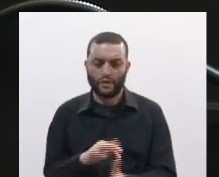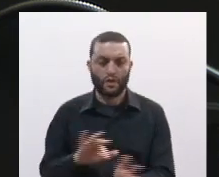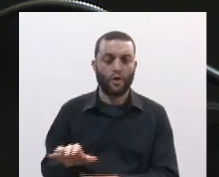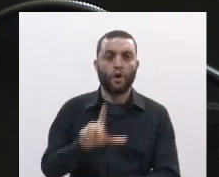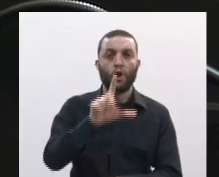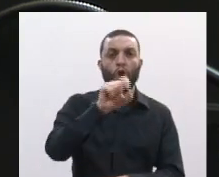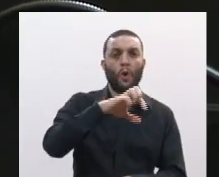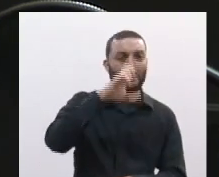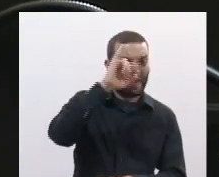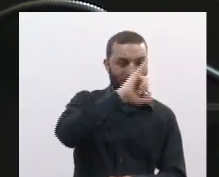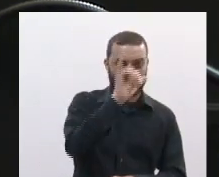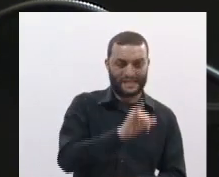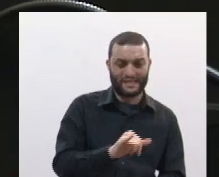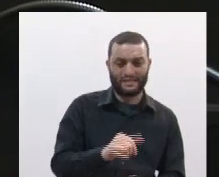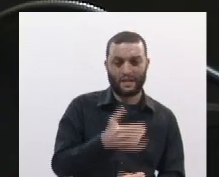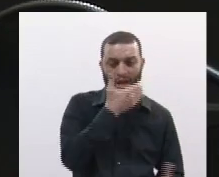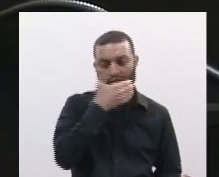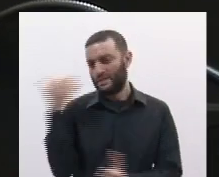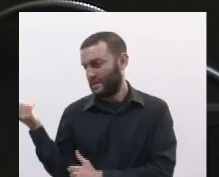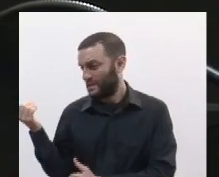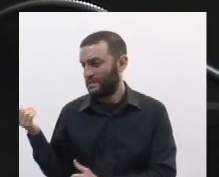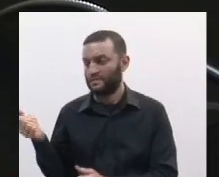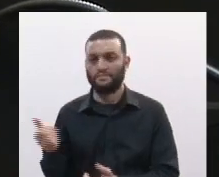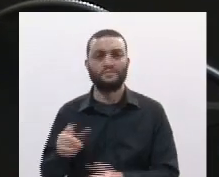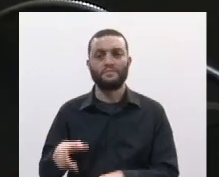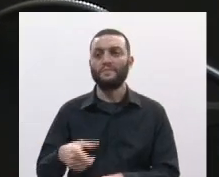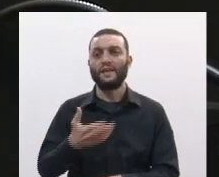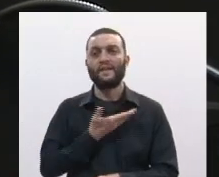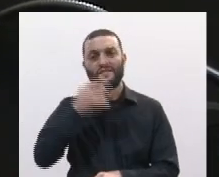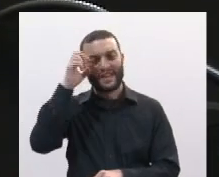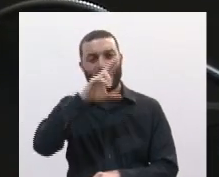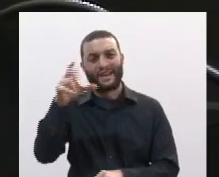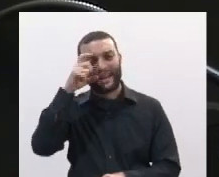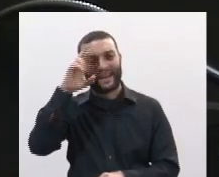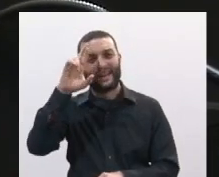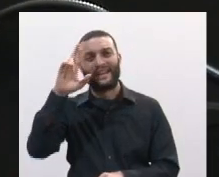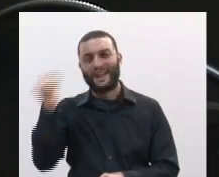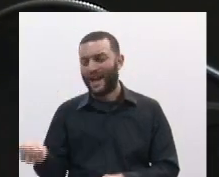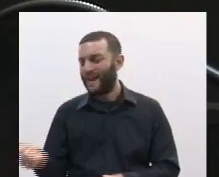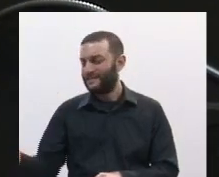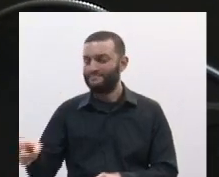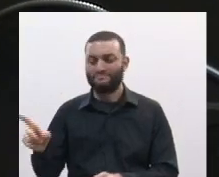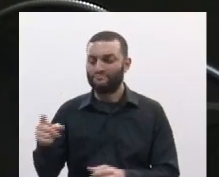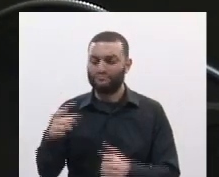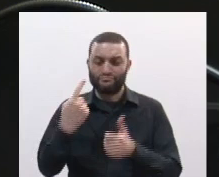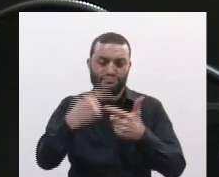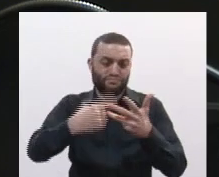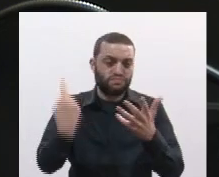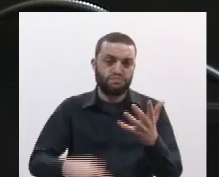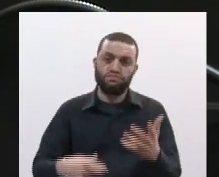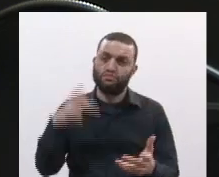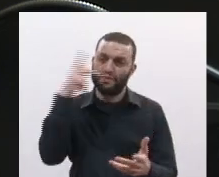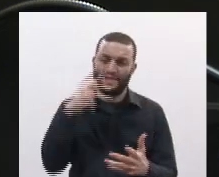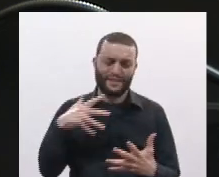Julio López, con Mariano Ferreira, fueron todos hechos que lo marcaban y que él en ese momento, la verdad